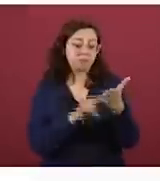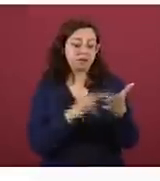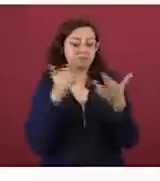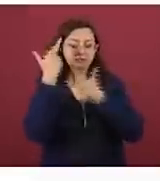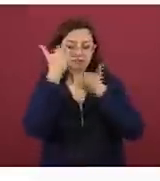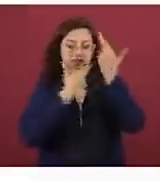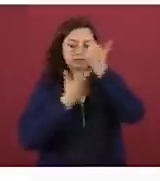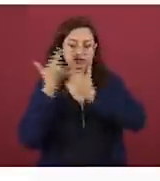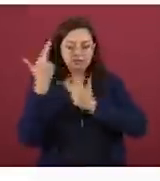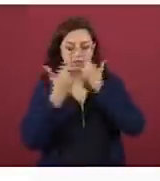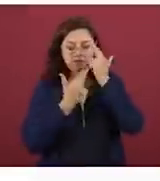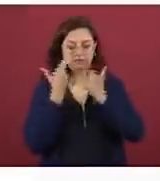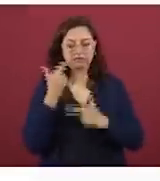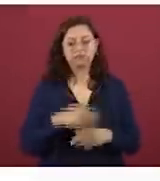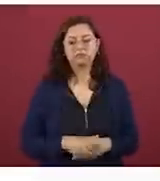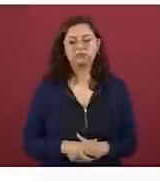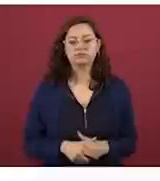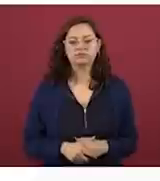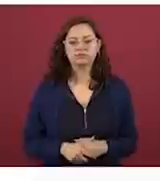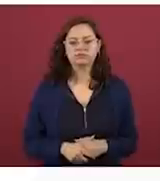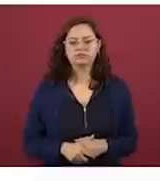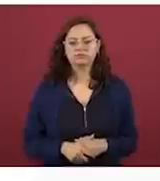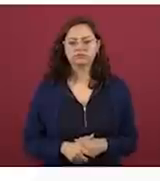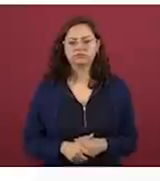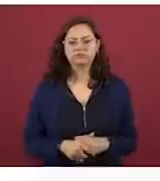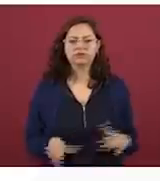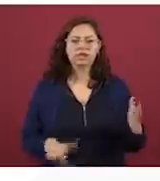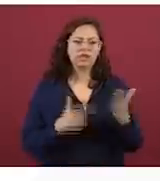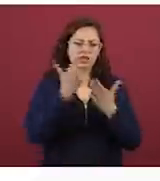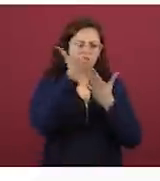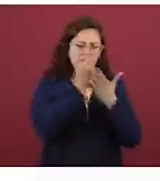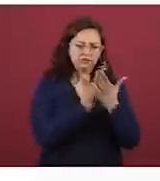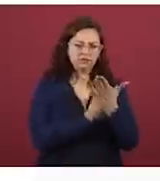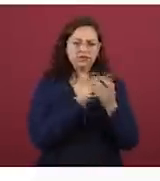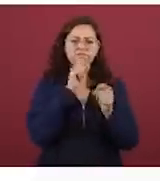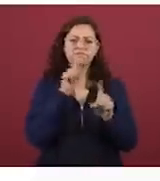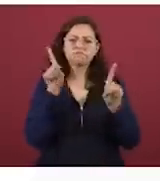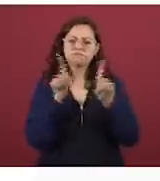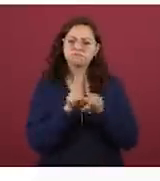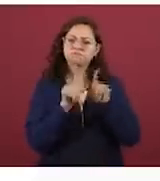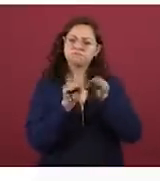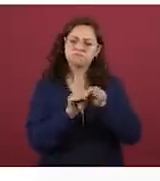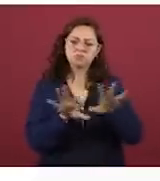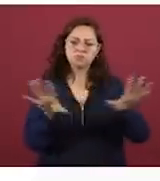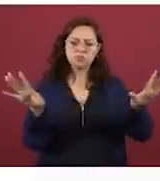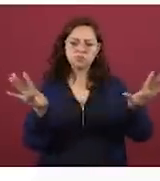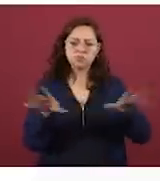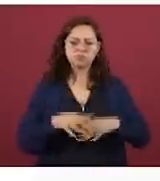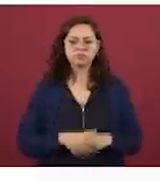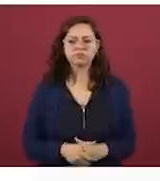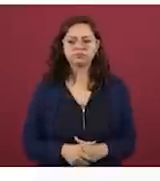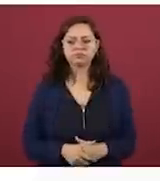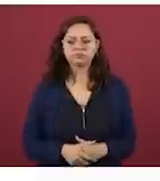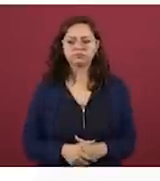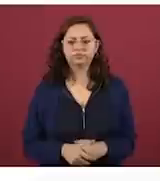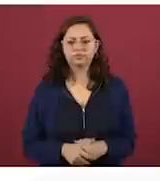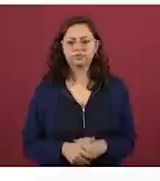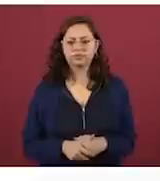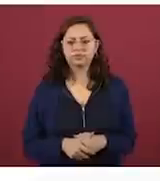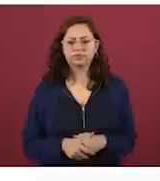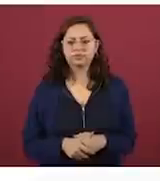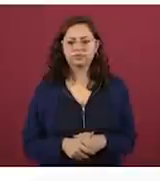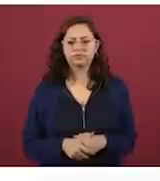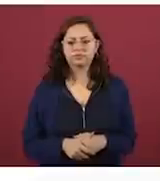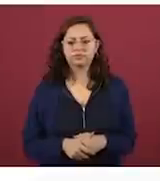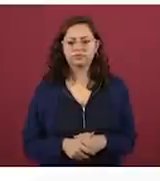puedan checarla. Este listado también queda publicado. Y el que sigue ya es el ejercicio